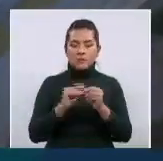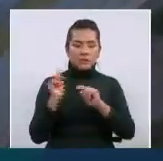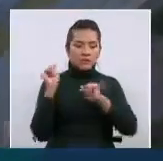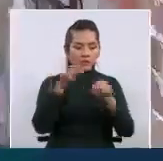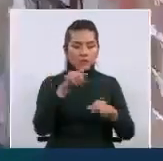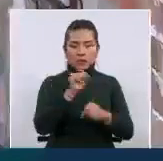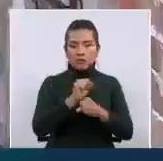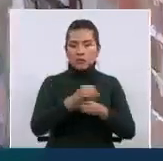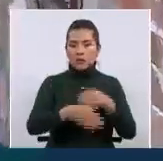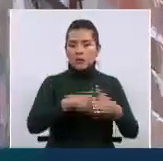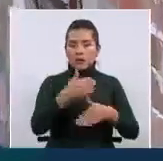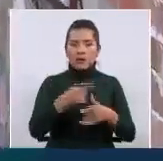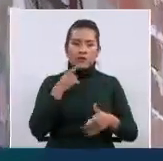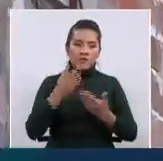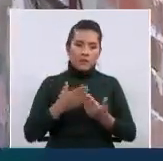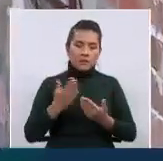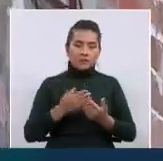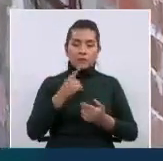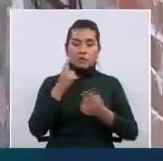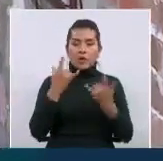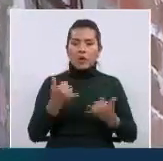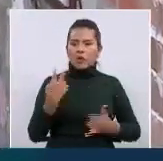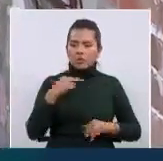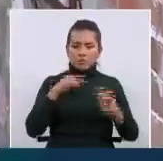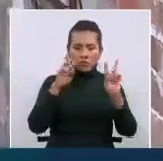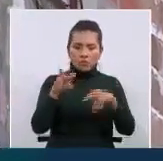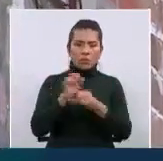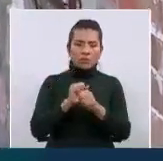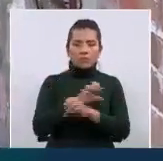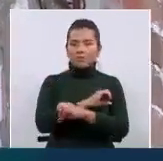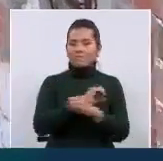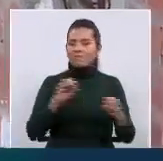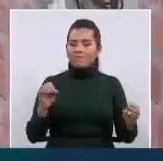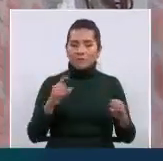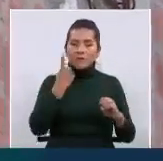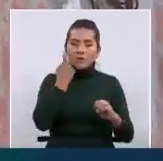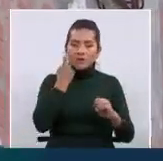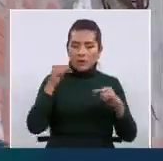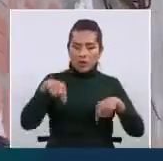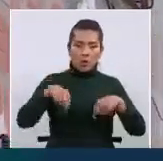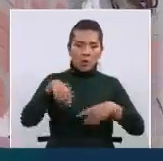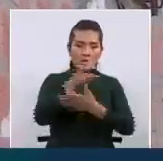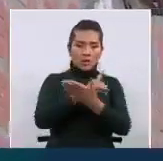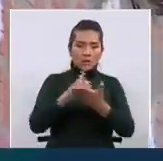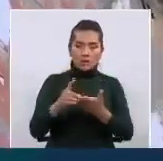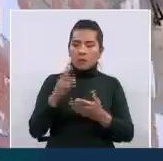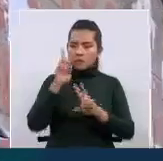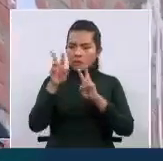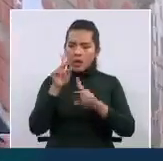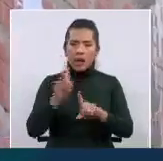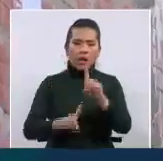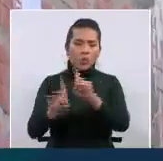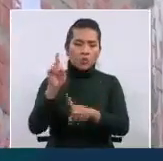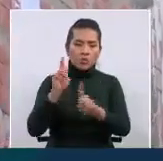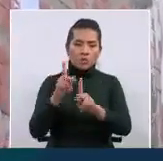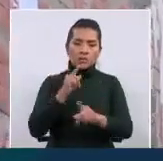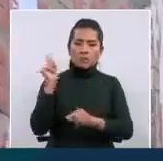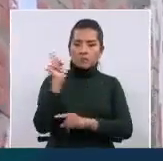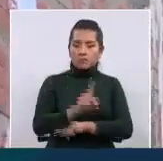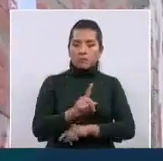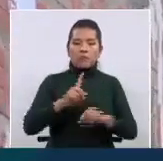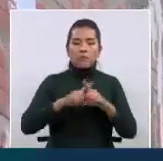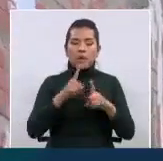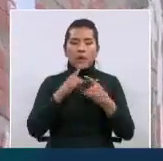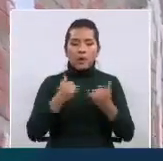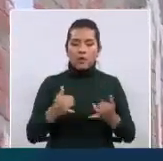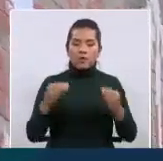los trabajos. No vemos trabajar, apenas recién estamos viendo. Esta semana creo que he empezado a ver, pero desde más antes no